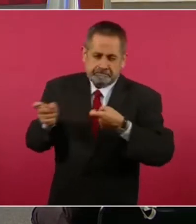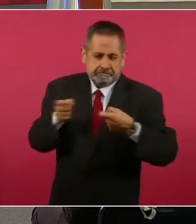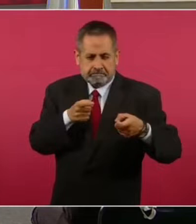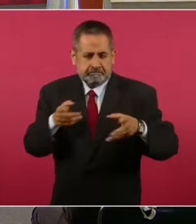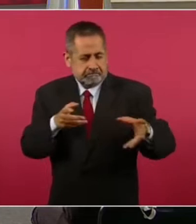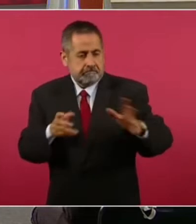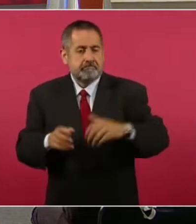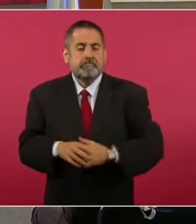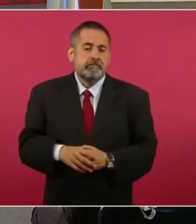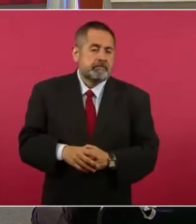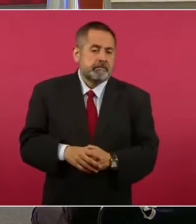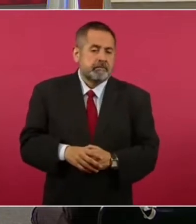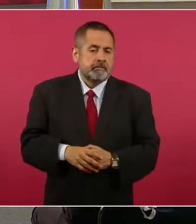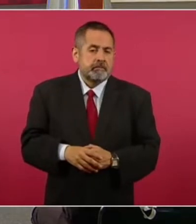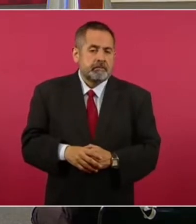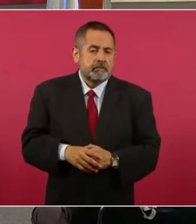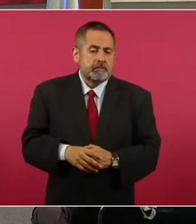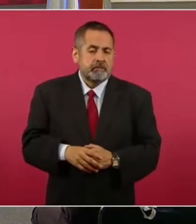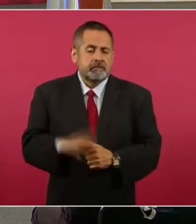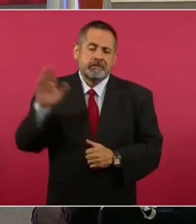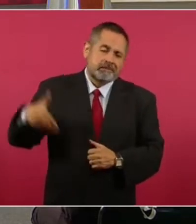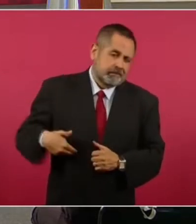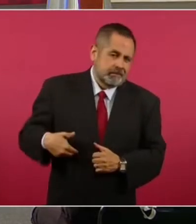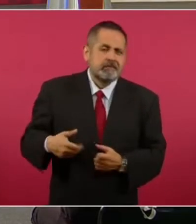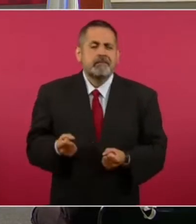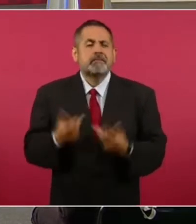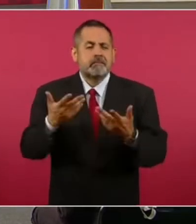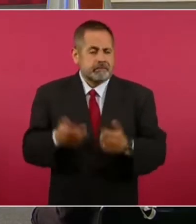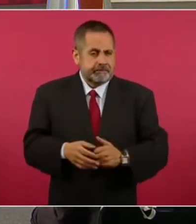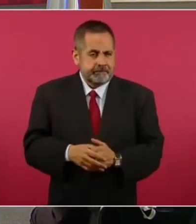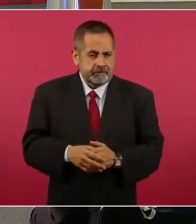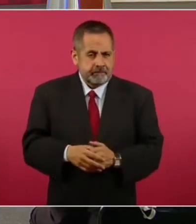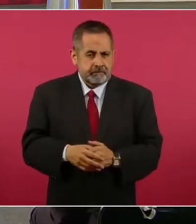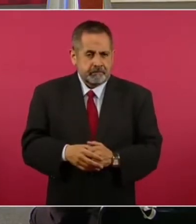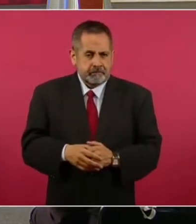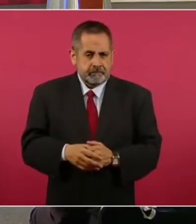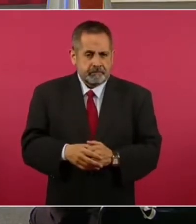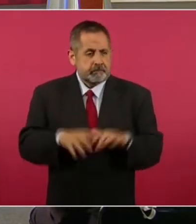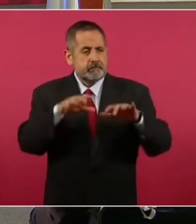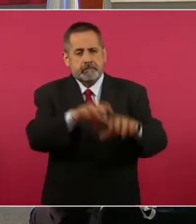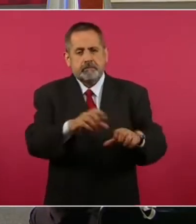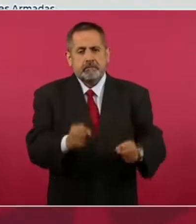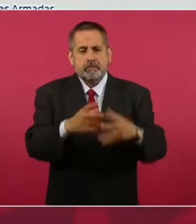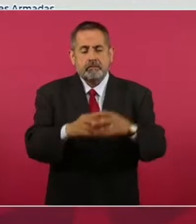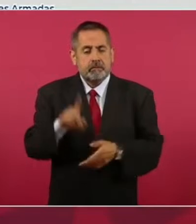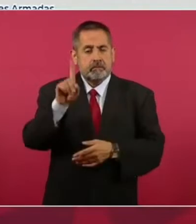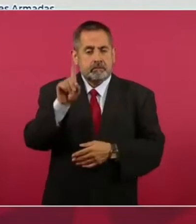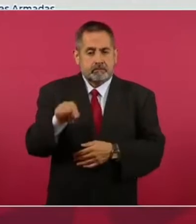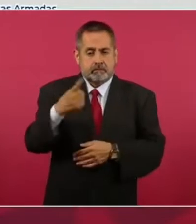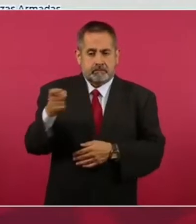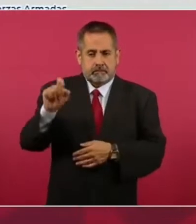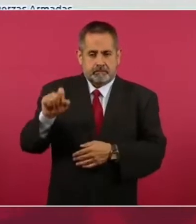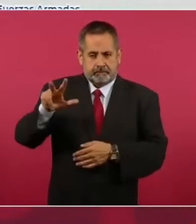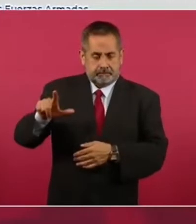Heridos, y detenidos